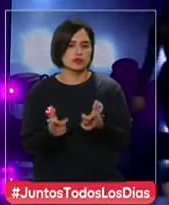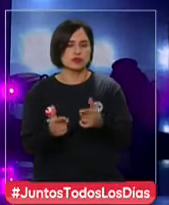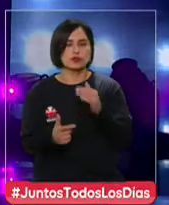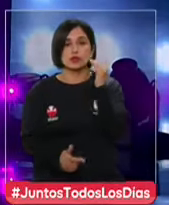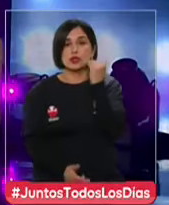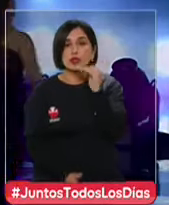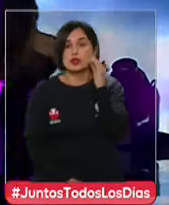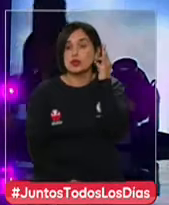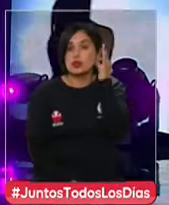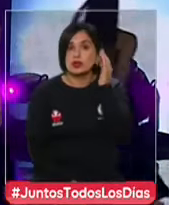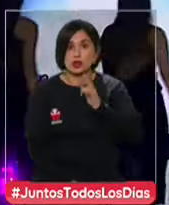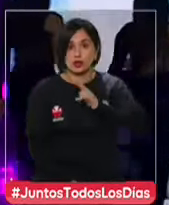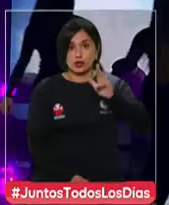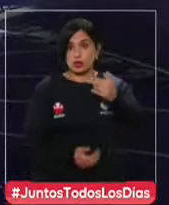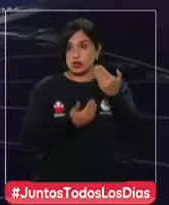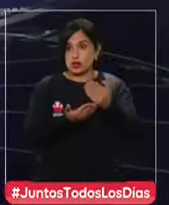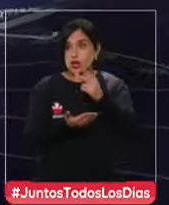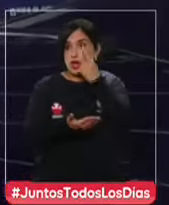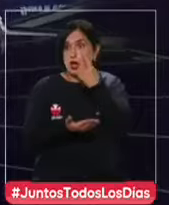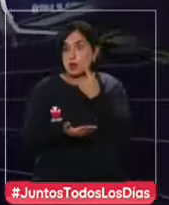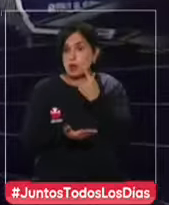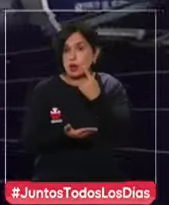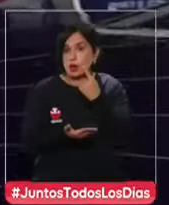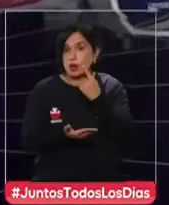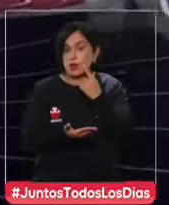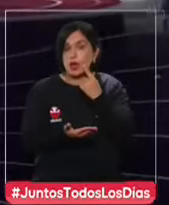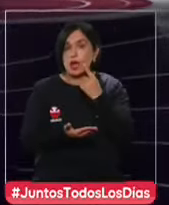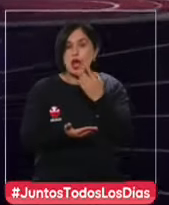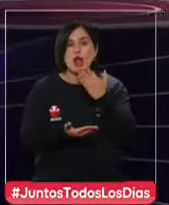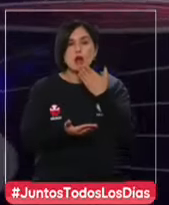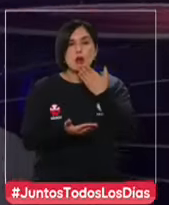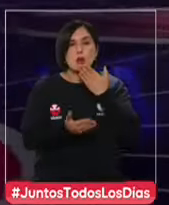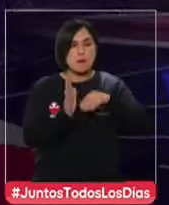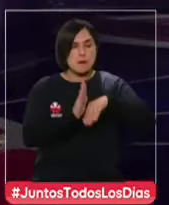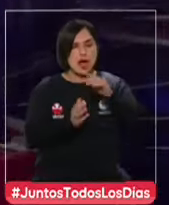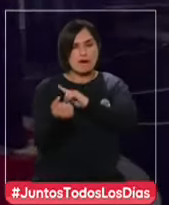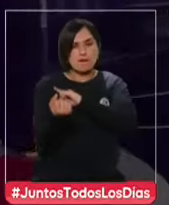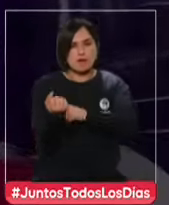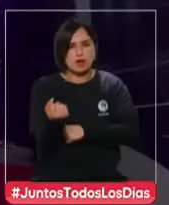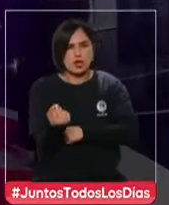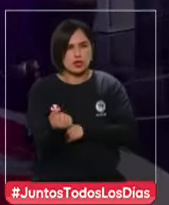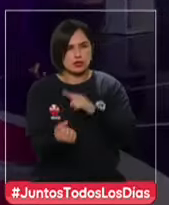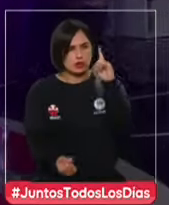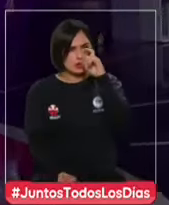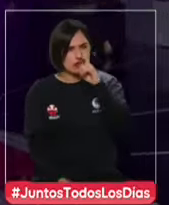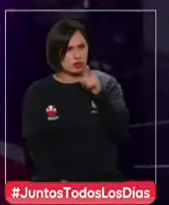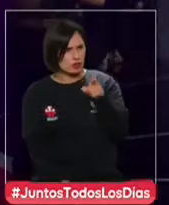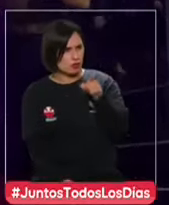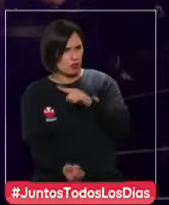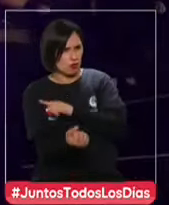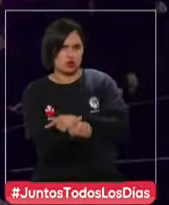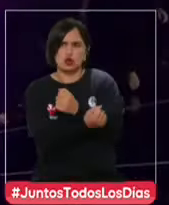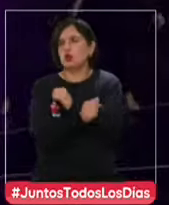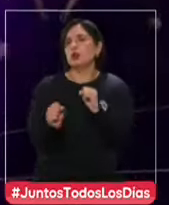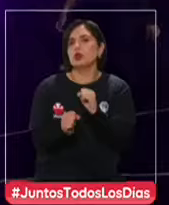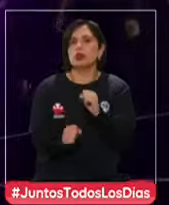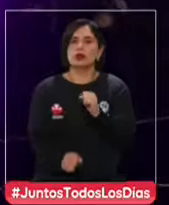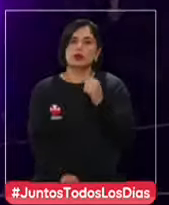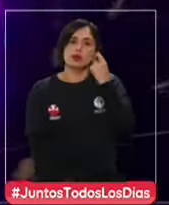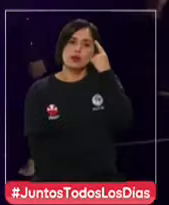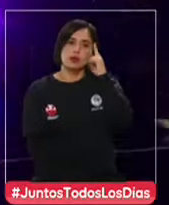Niña, Dios le da las pruebas más duras a sus guerreros más fuertes. Tú eres fuerte, yo no podría. Pero por lo menos